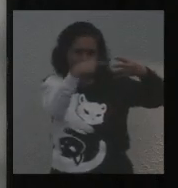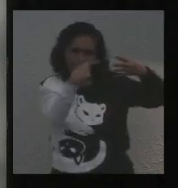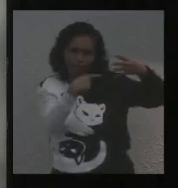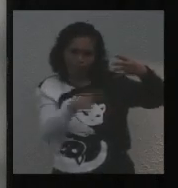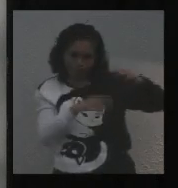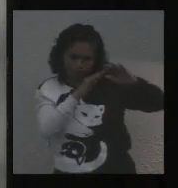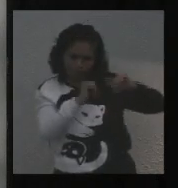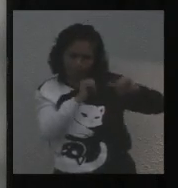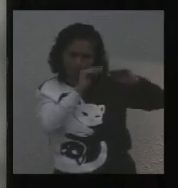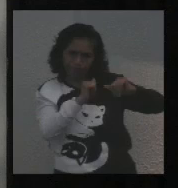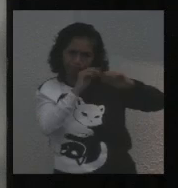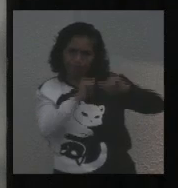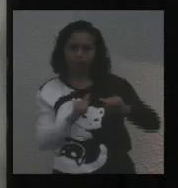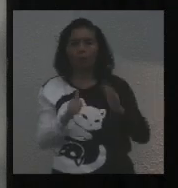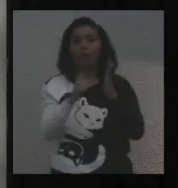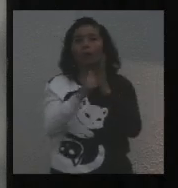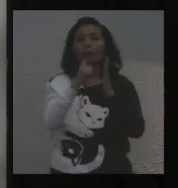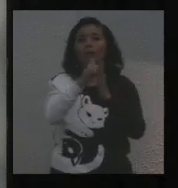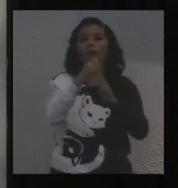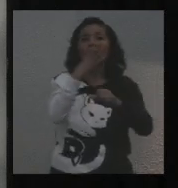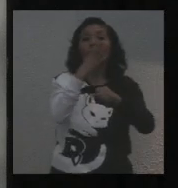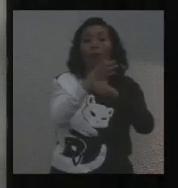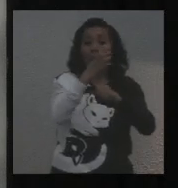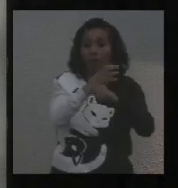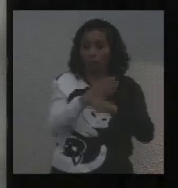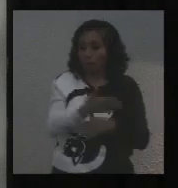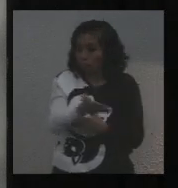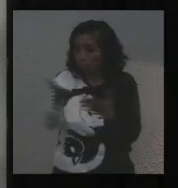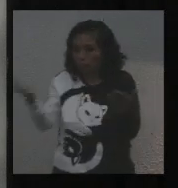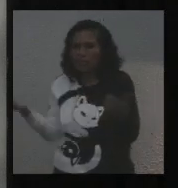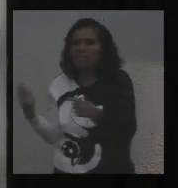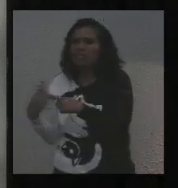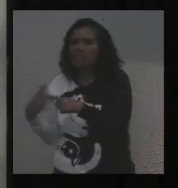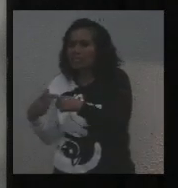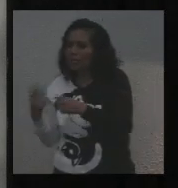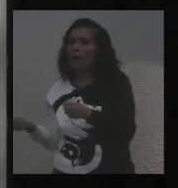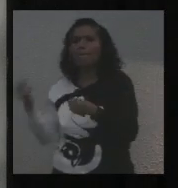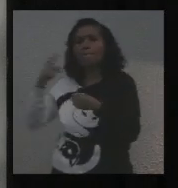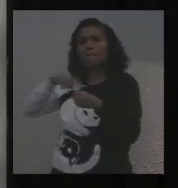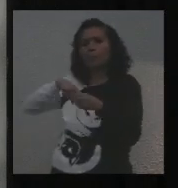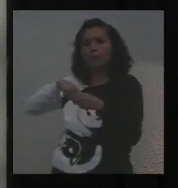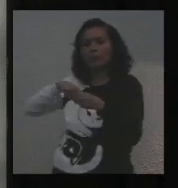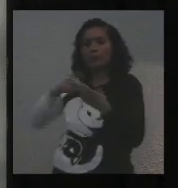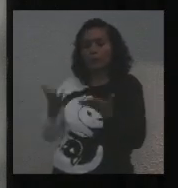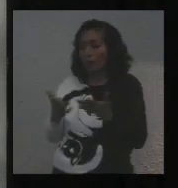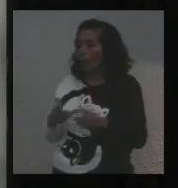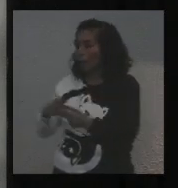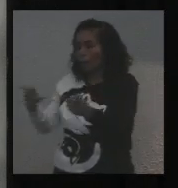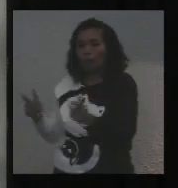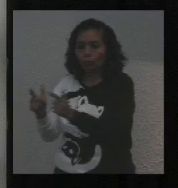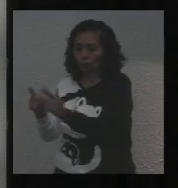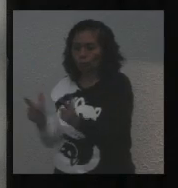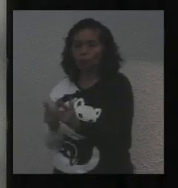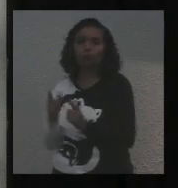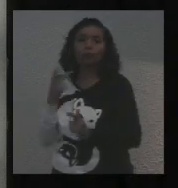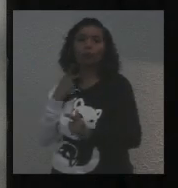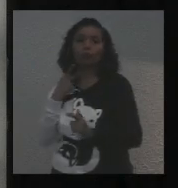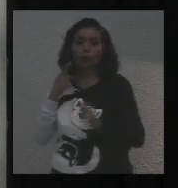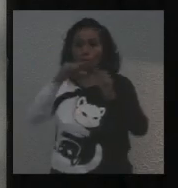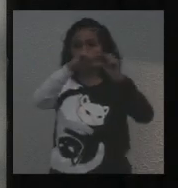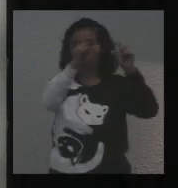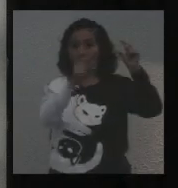habrán de realizarse. Artículo cuarto. Podrán participar en las elecciones constitucionales los partidos políticos